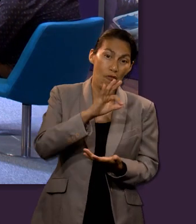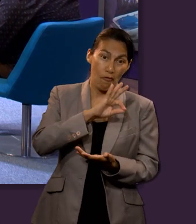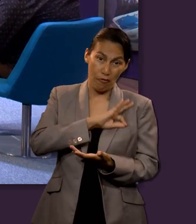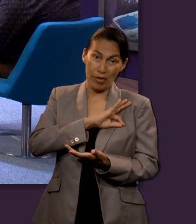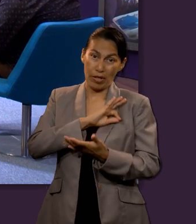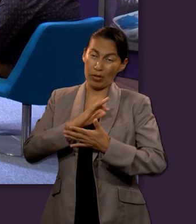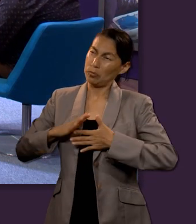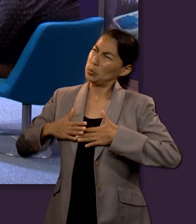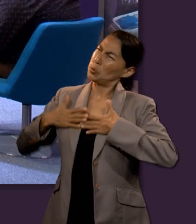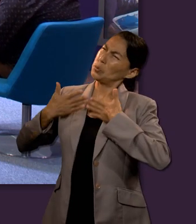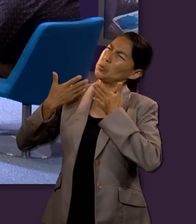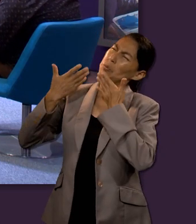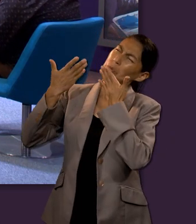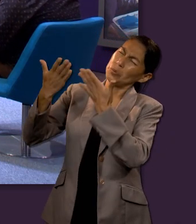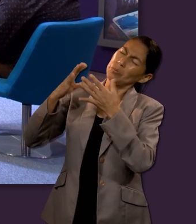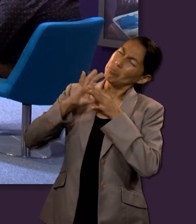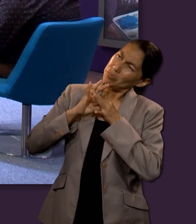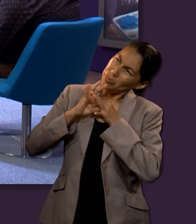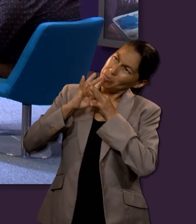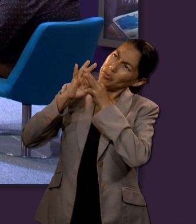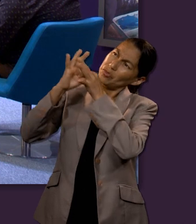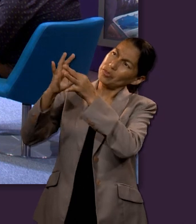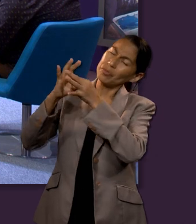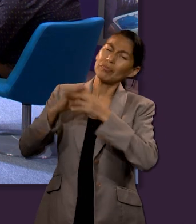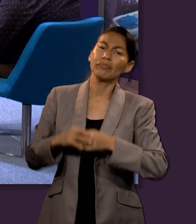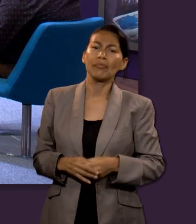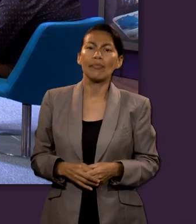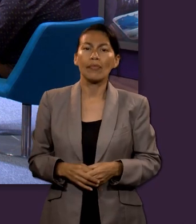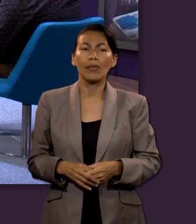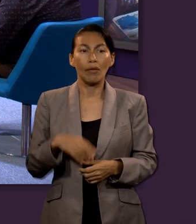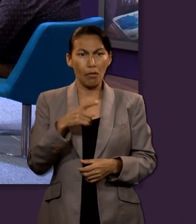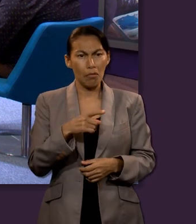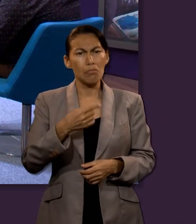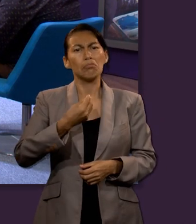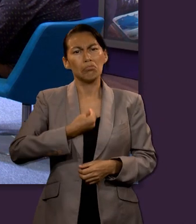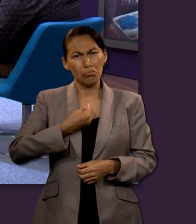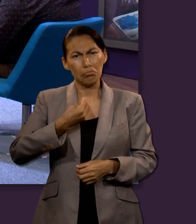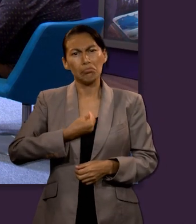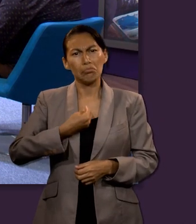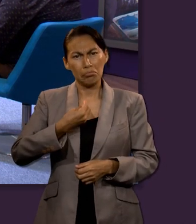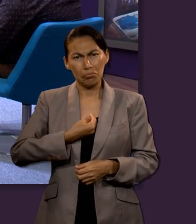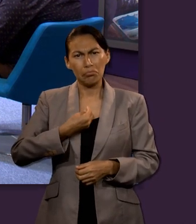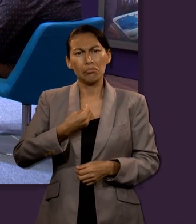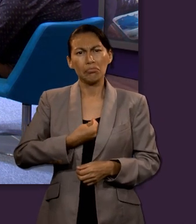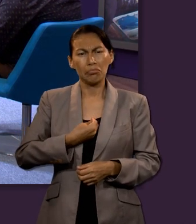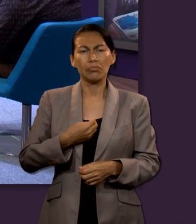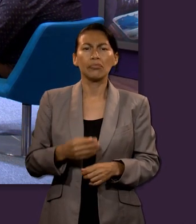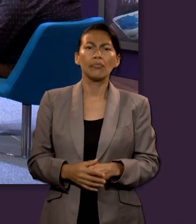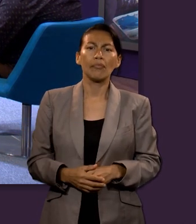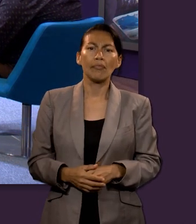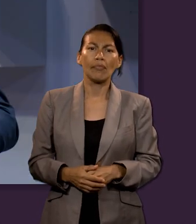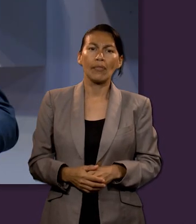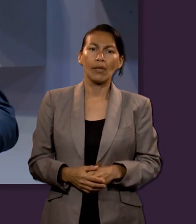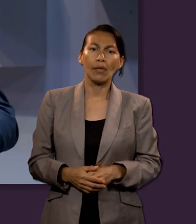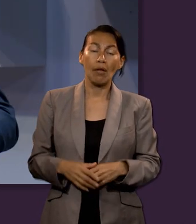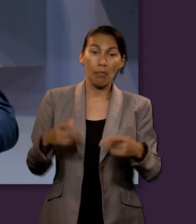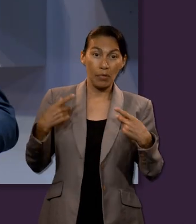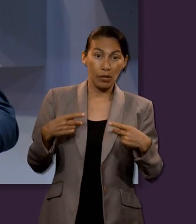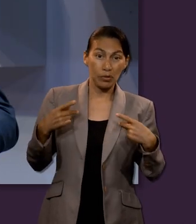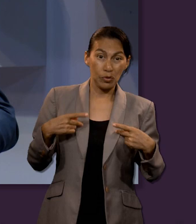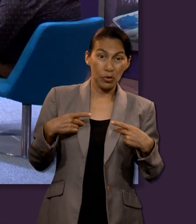pues con la fe totalmente que dependía de eso no y él resistió muy bien el tema de